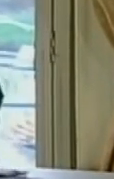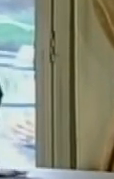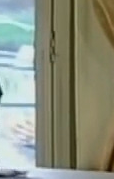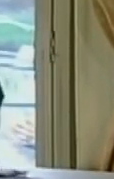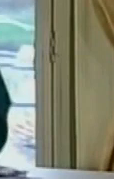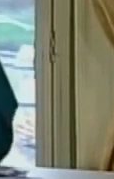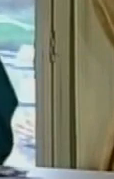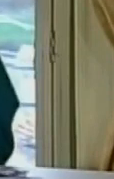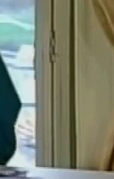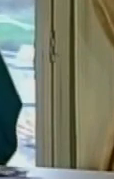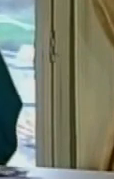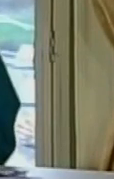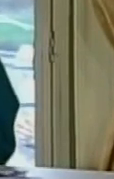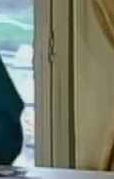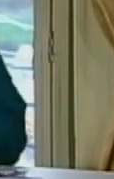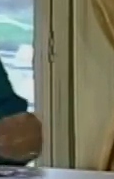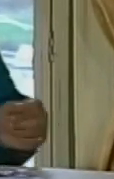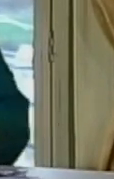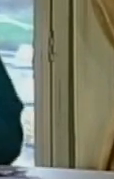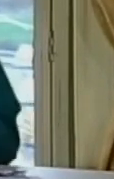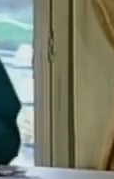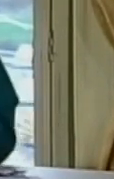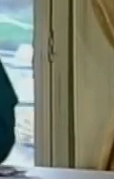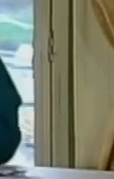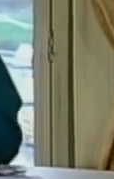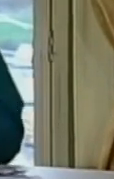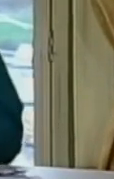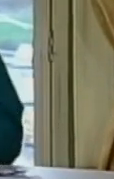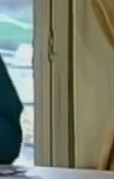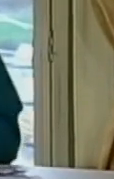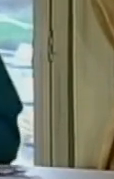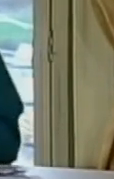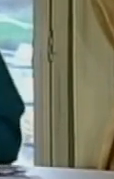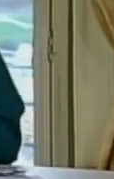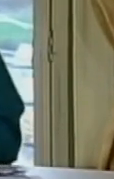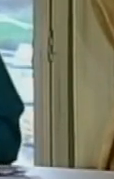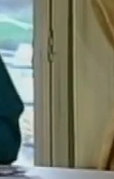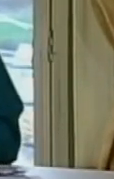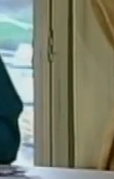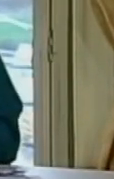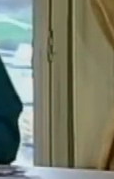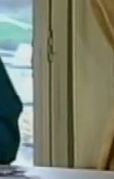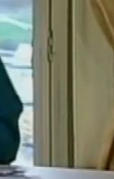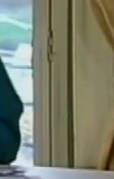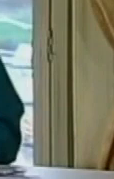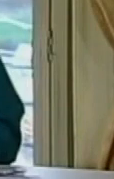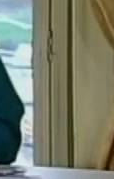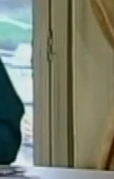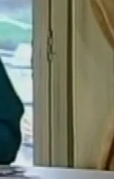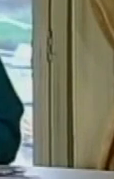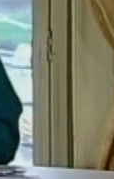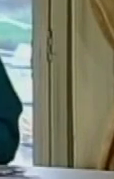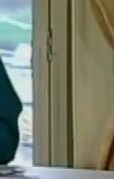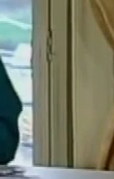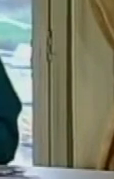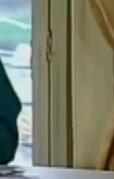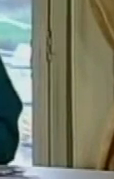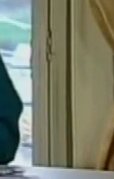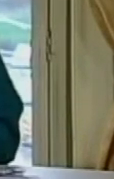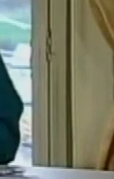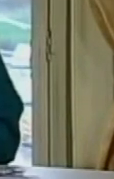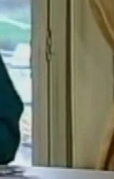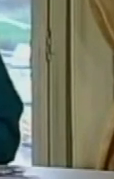quiero enviarle un saludo muy, muy cariñoso, muy afectuoso a los estudiantes, a